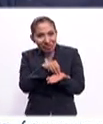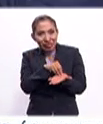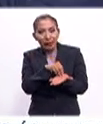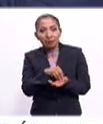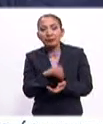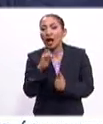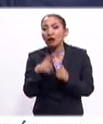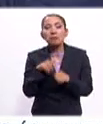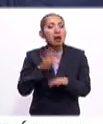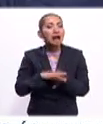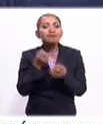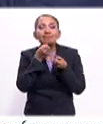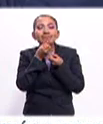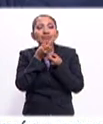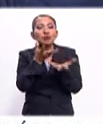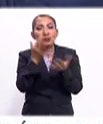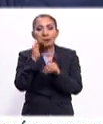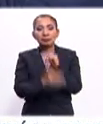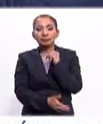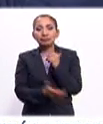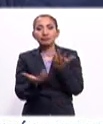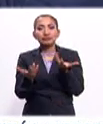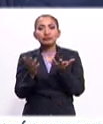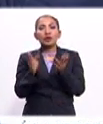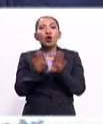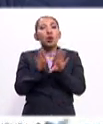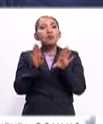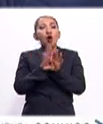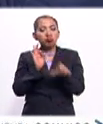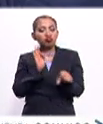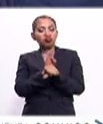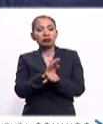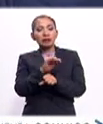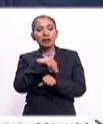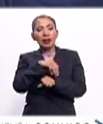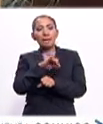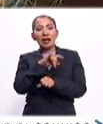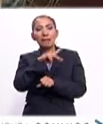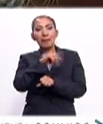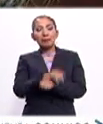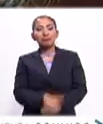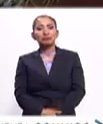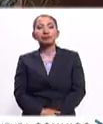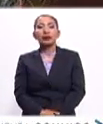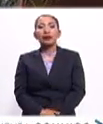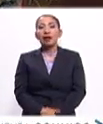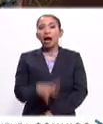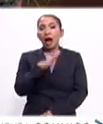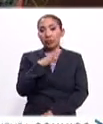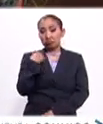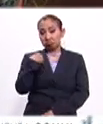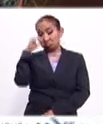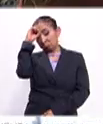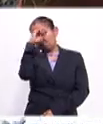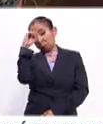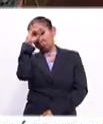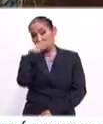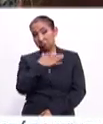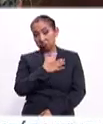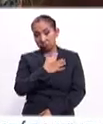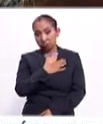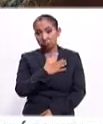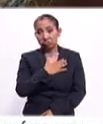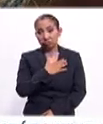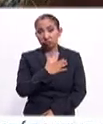recolección. ¿Algo más que nos quieras compartir para concluir? Digamos, ¿cómo defender la milpa? Hay, desde mi punto de